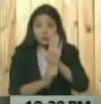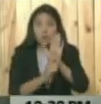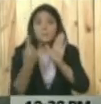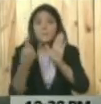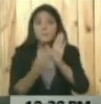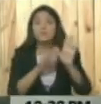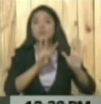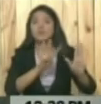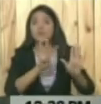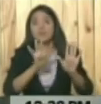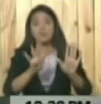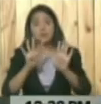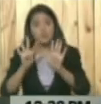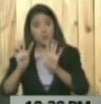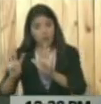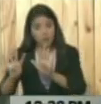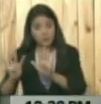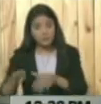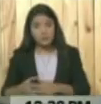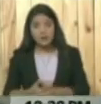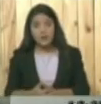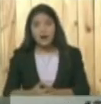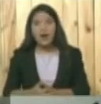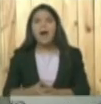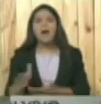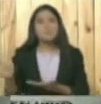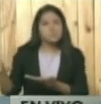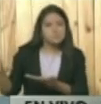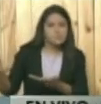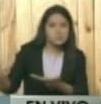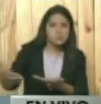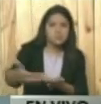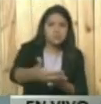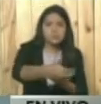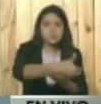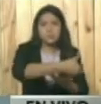1999 en donde se recoge